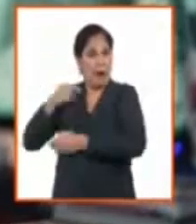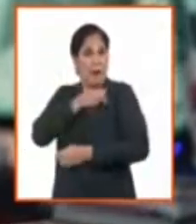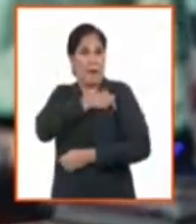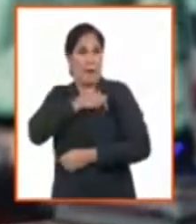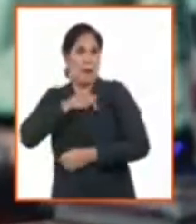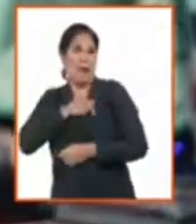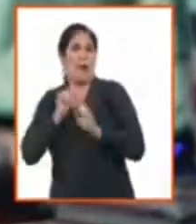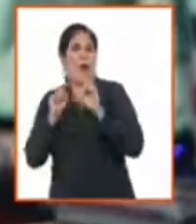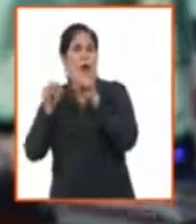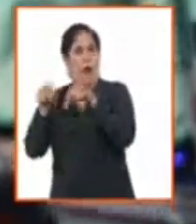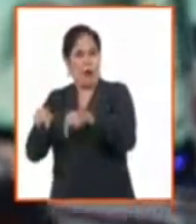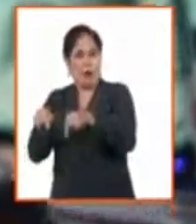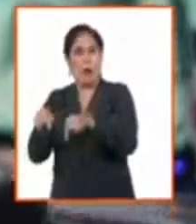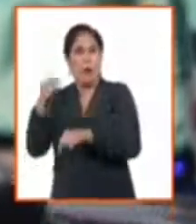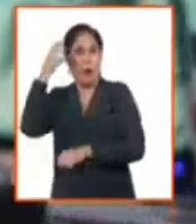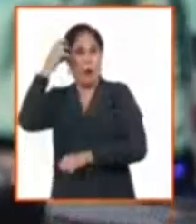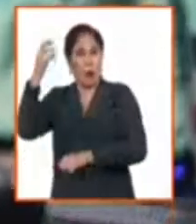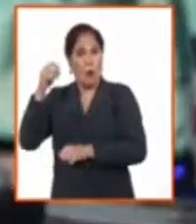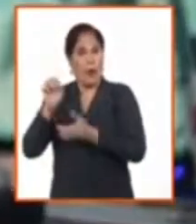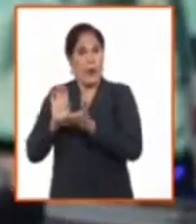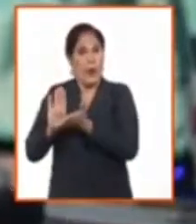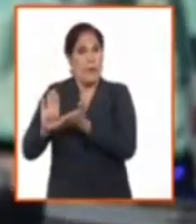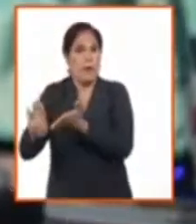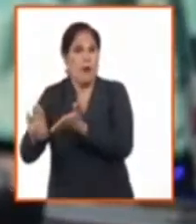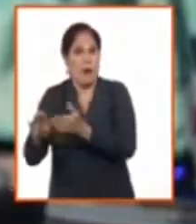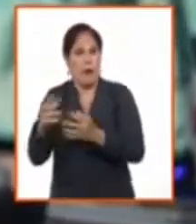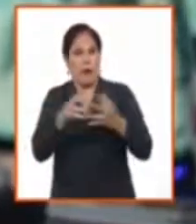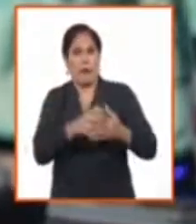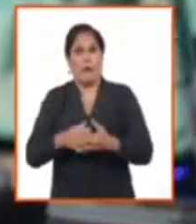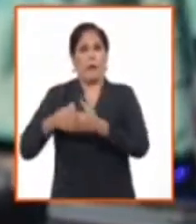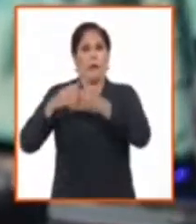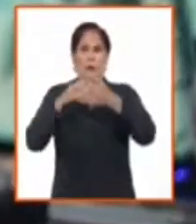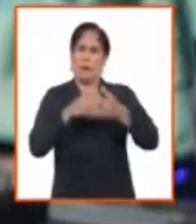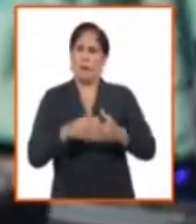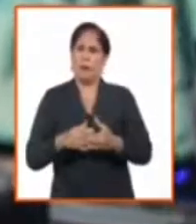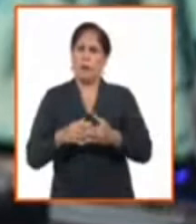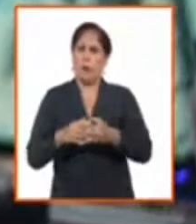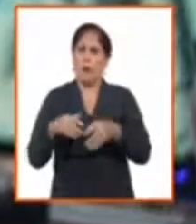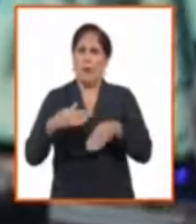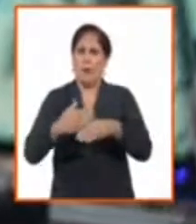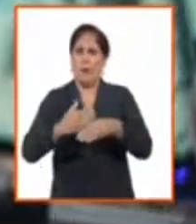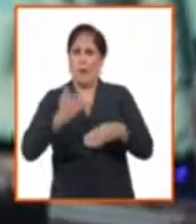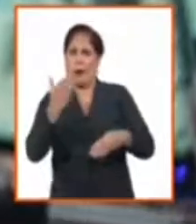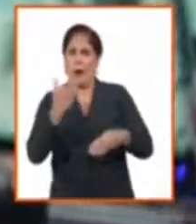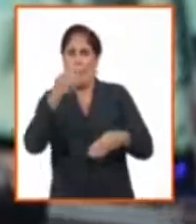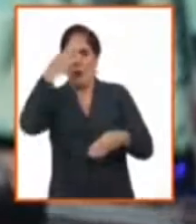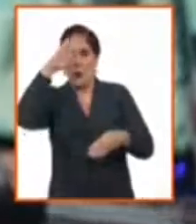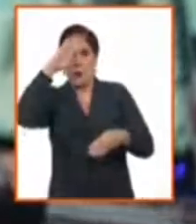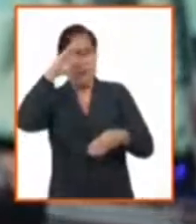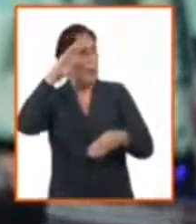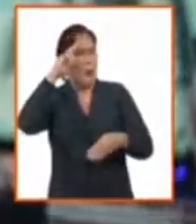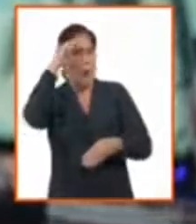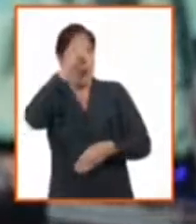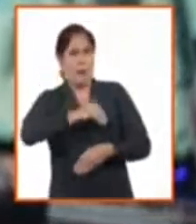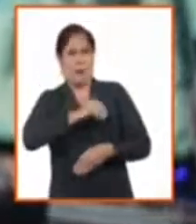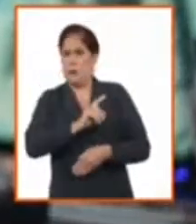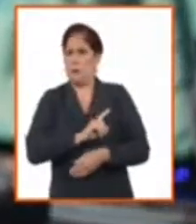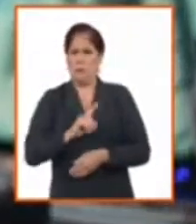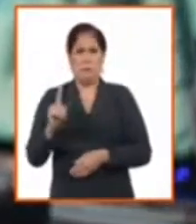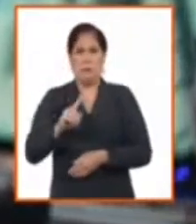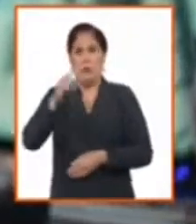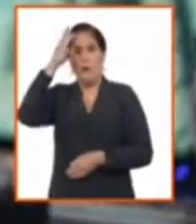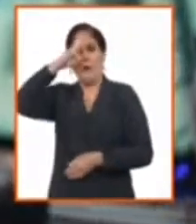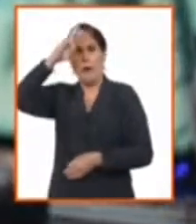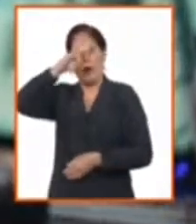colonias gobiernos que fueron empujados por el imperio a romper con cubo de obedecieron la orden del amor con la honrosa excepción de make